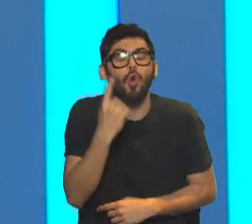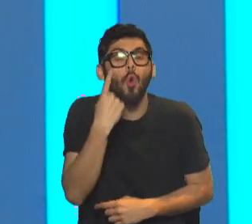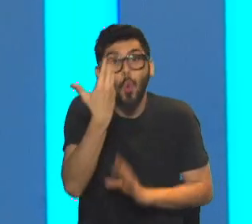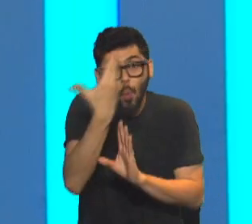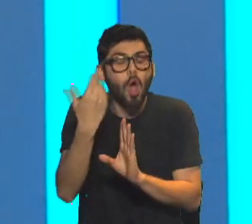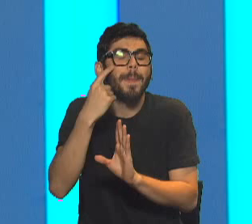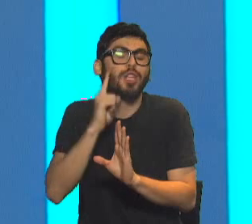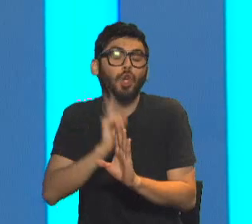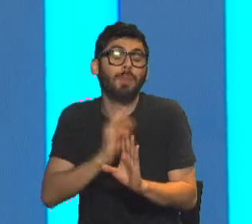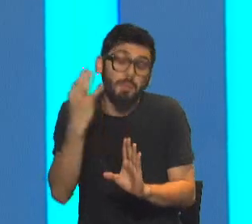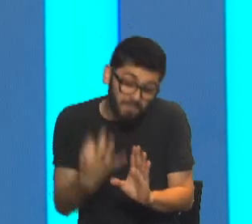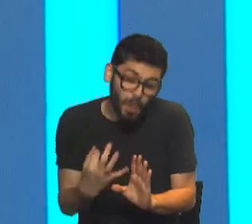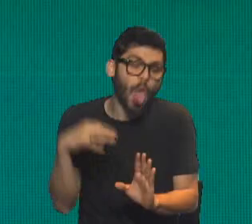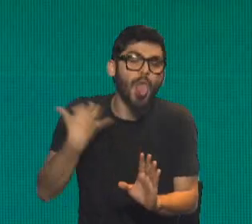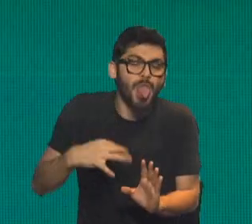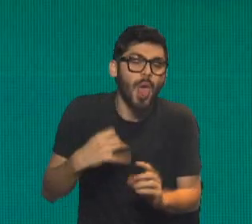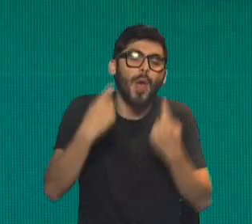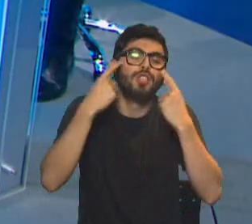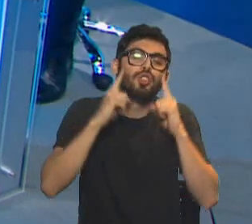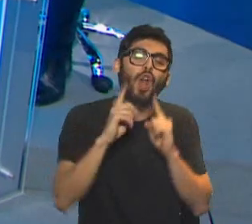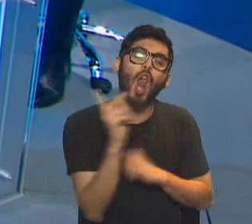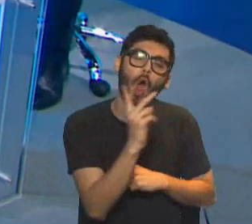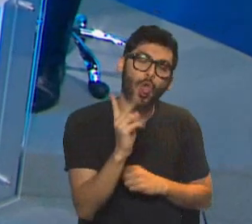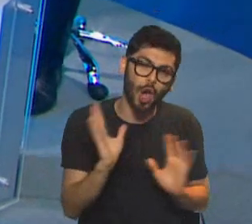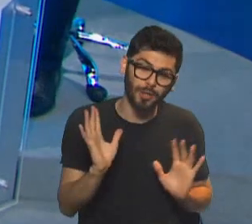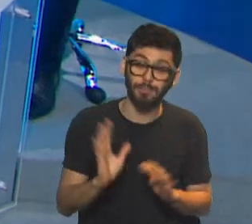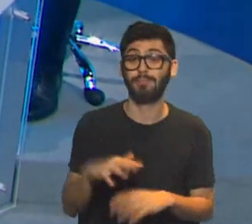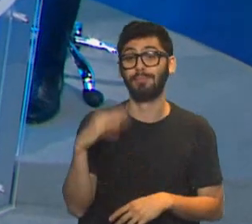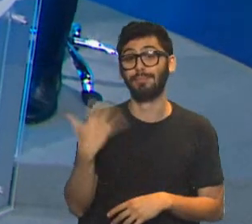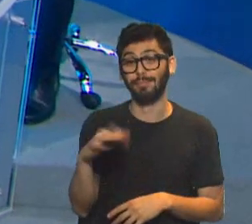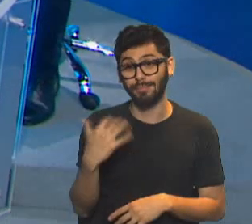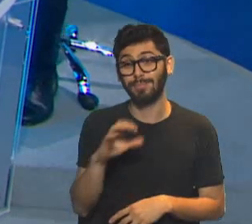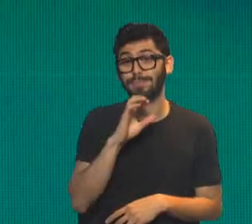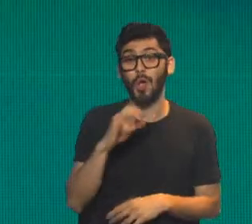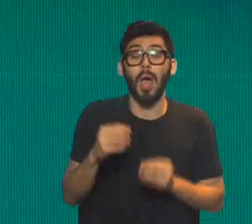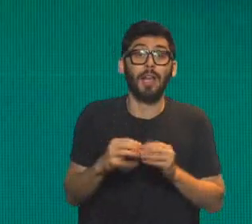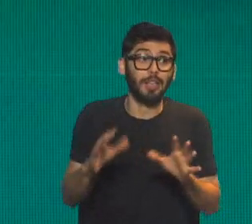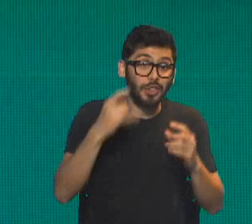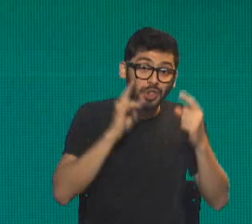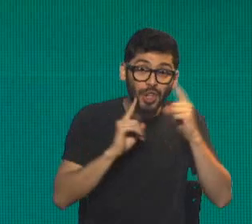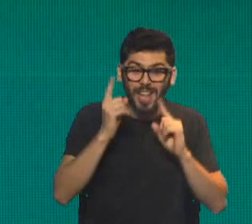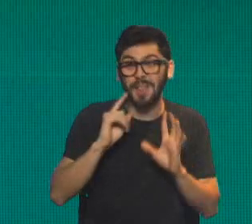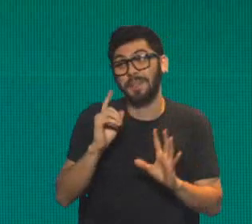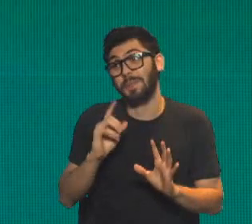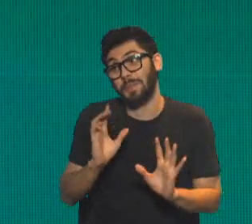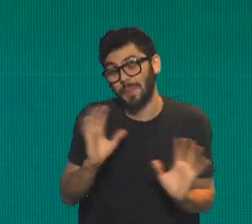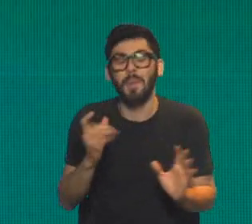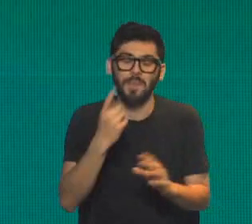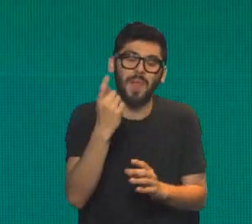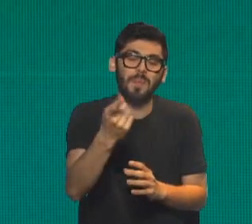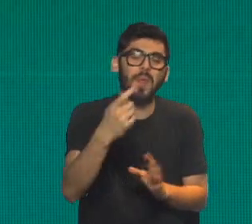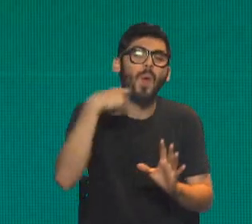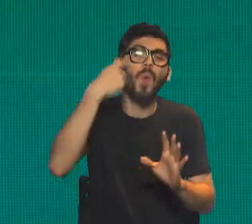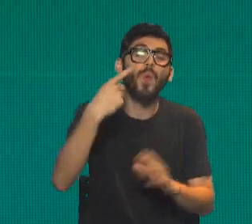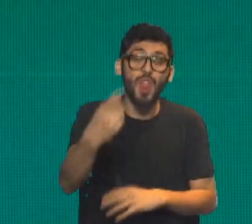ojos. Esta es la verdad. Pero No me, en imaginé serio. que Arrancó así. no me imaginé que íbamos a empezar llorando, pero bueno. Vamos a ver el informe y nos quedamos